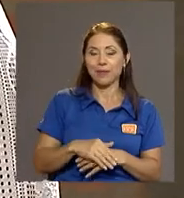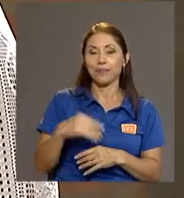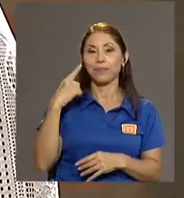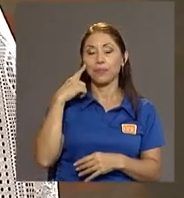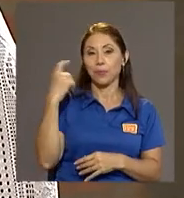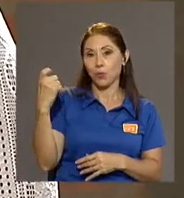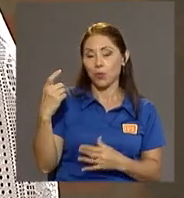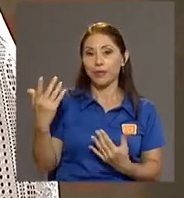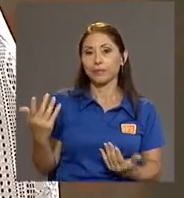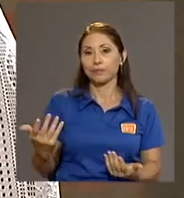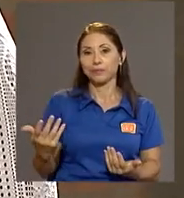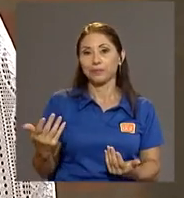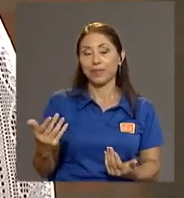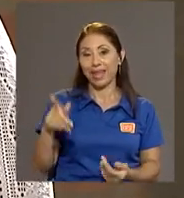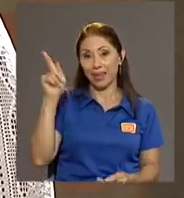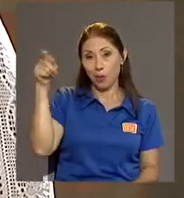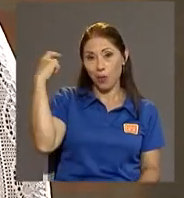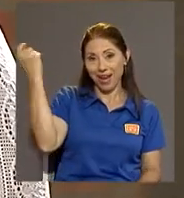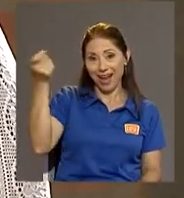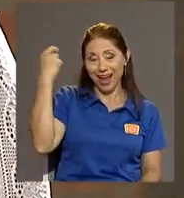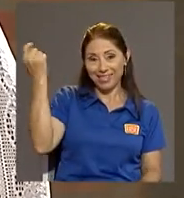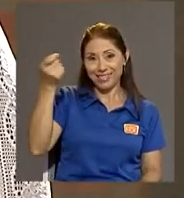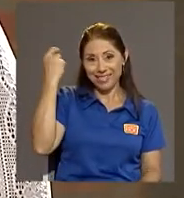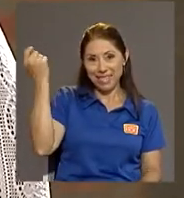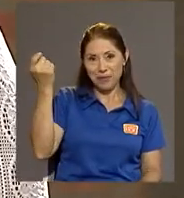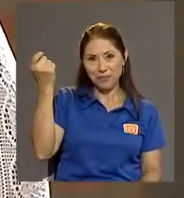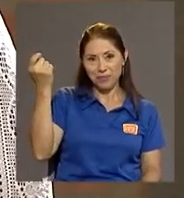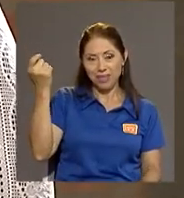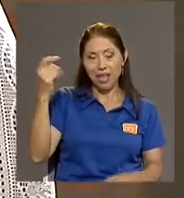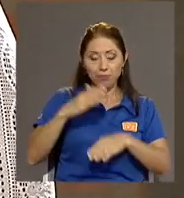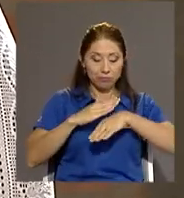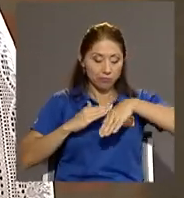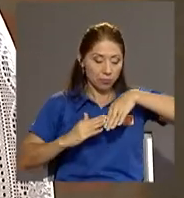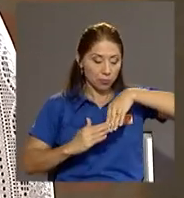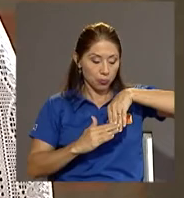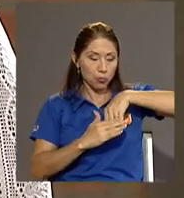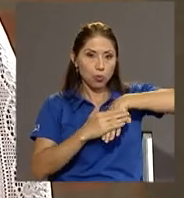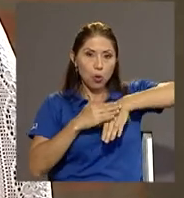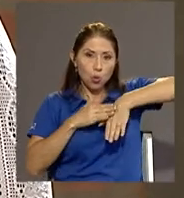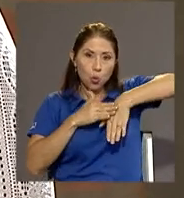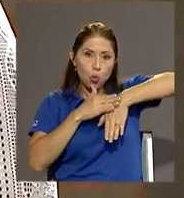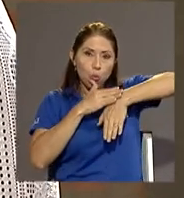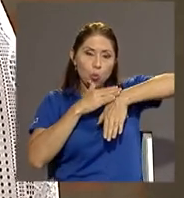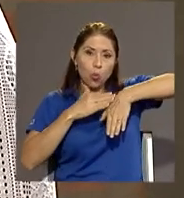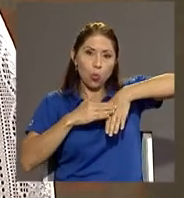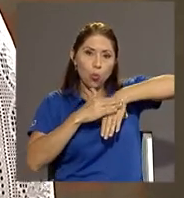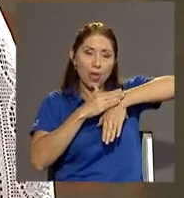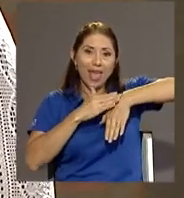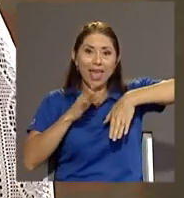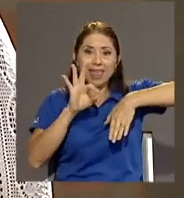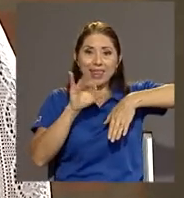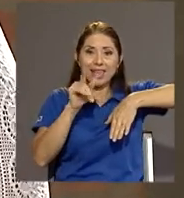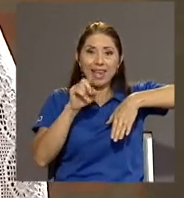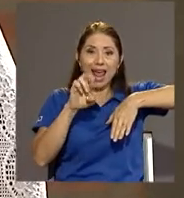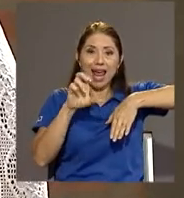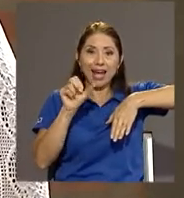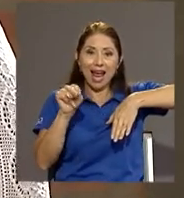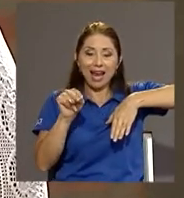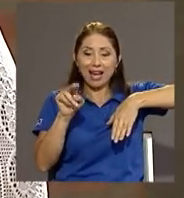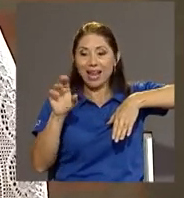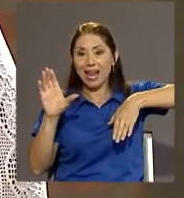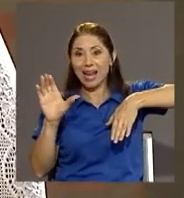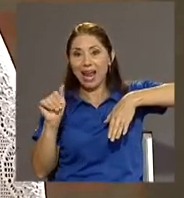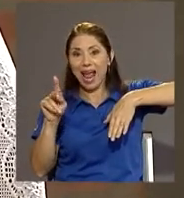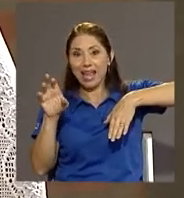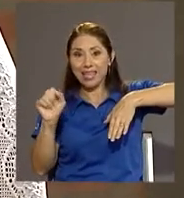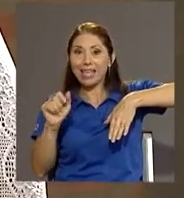que en Guanacaste, entre la zona alta de Guanacaste, lo que es Cañas y Tilarán, está ubicada la